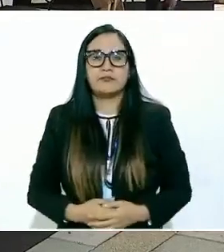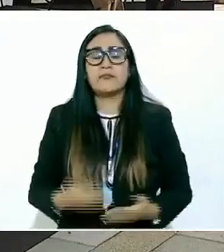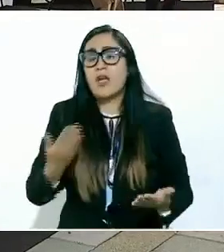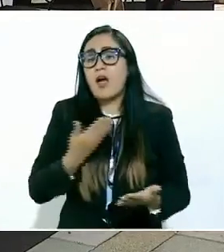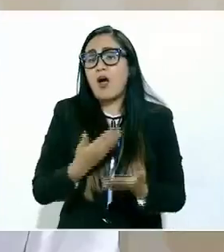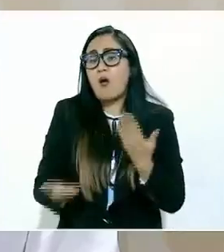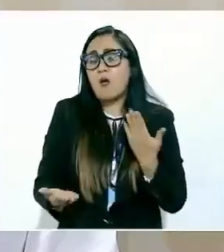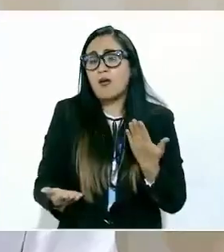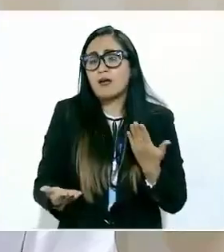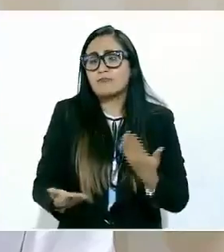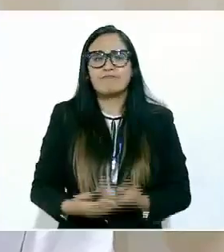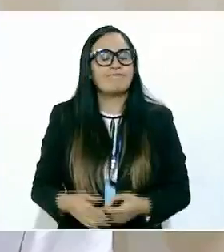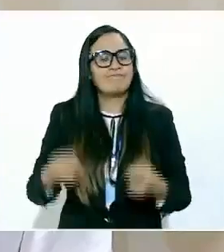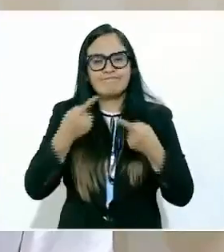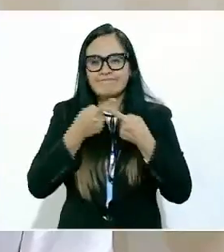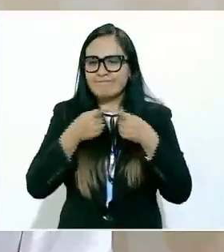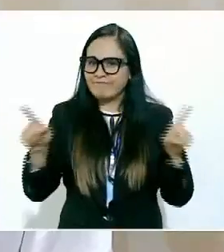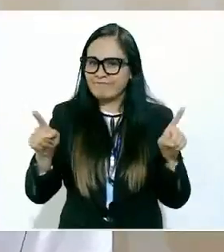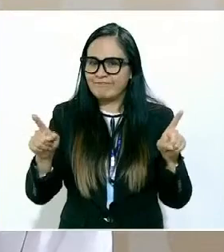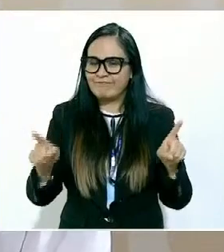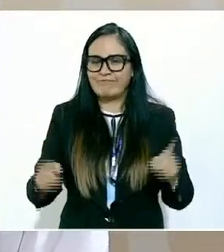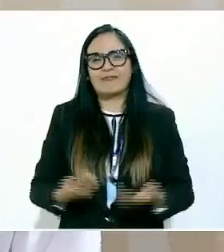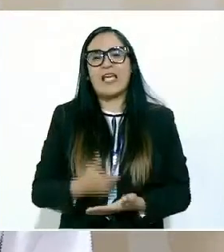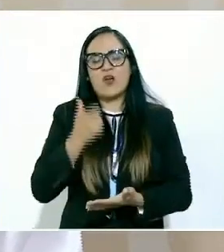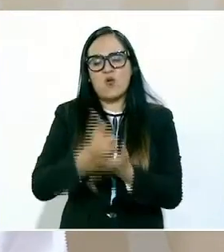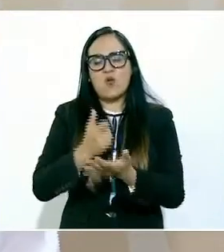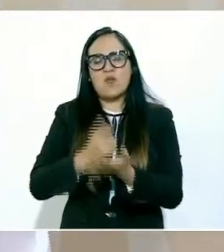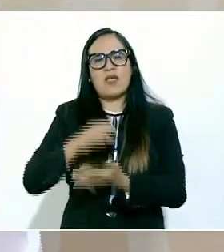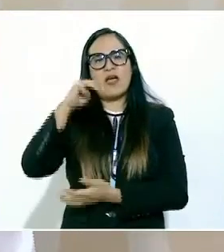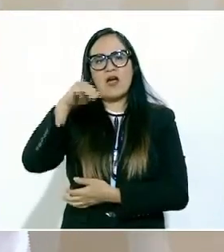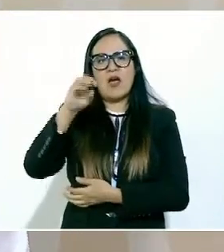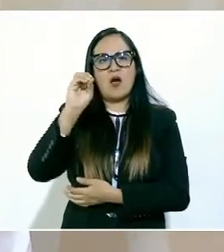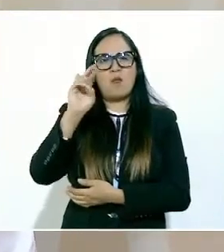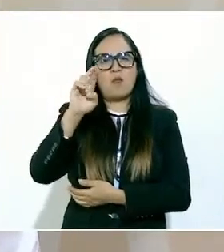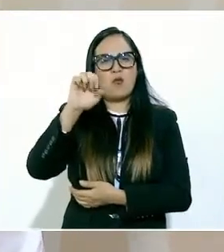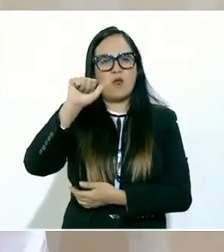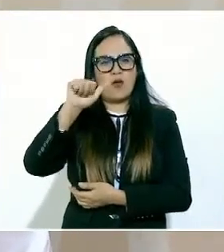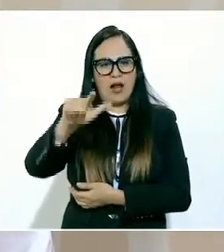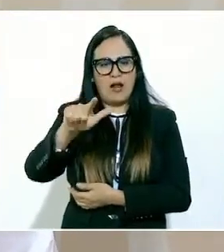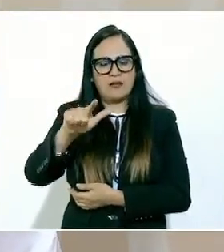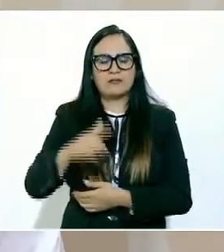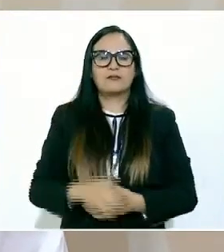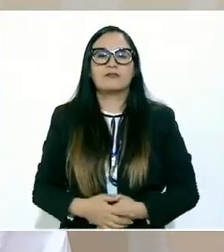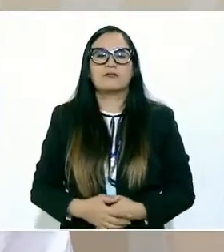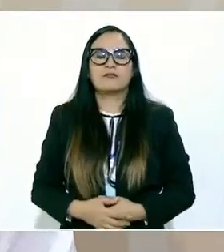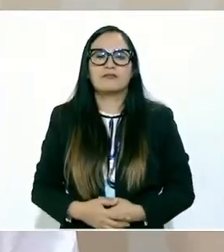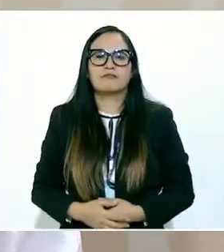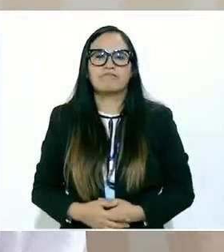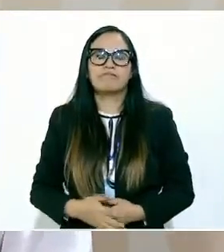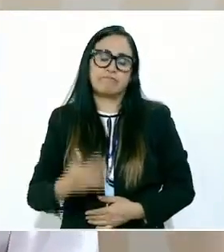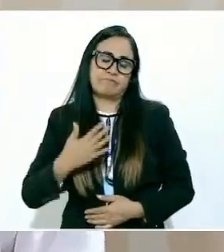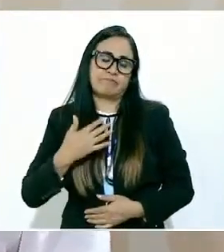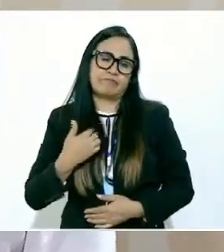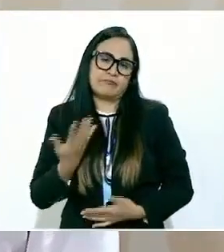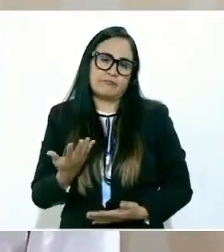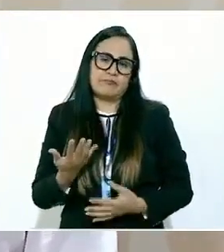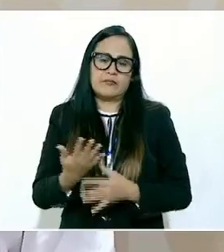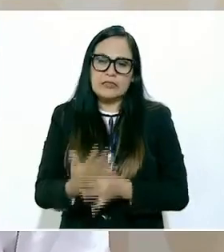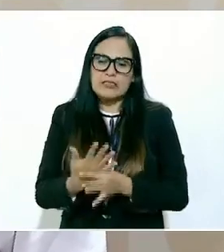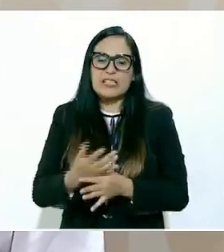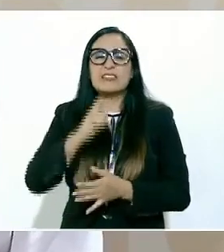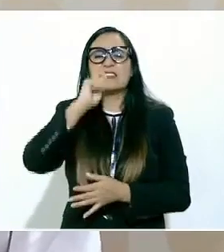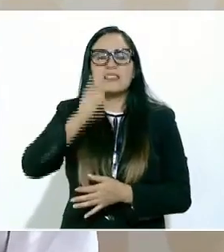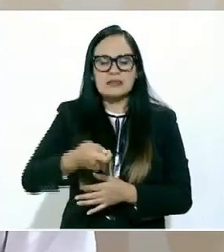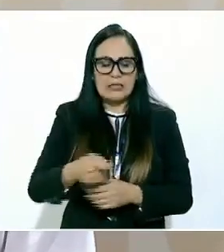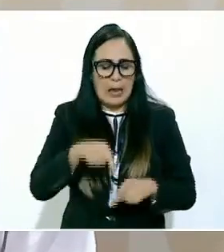Ahora es otra cosa la economía moral. Decía, es atender